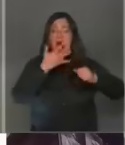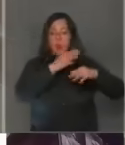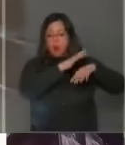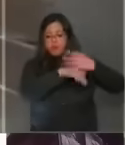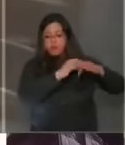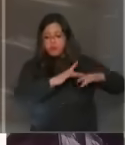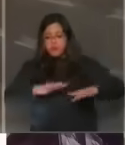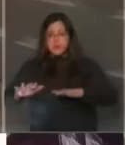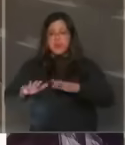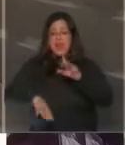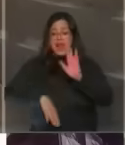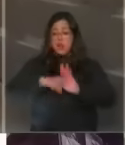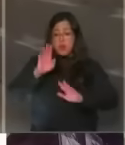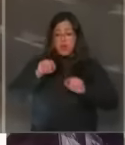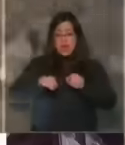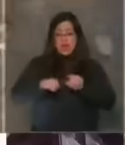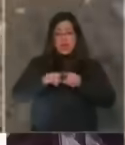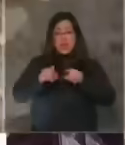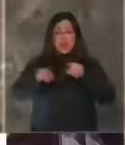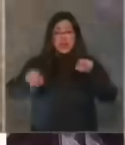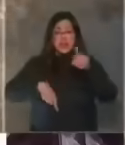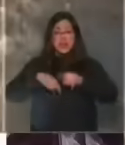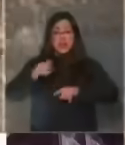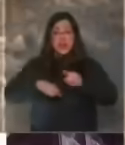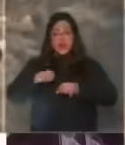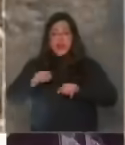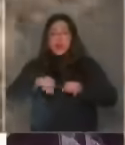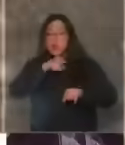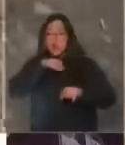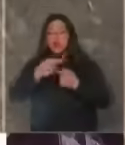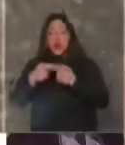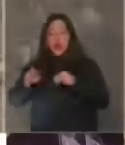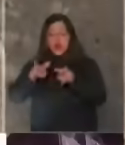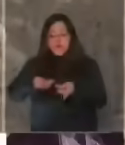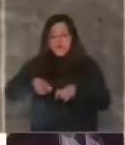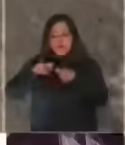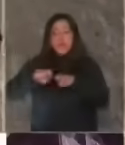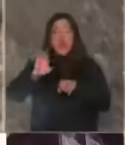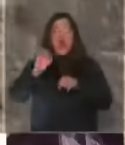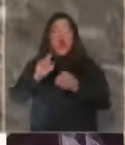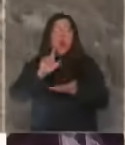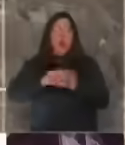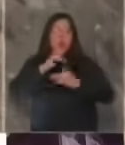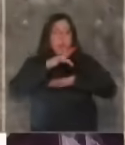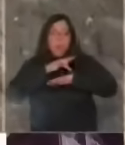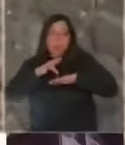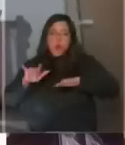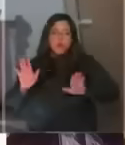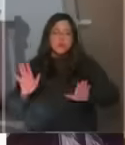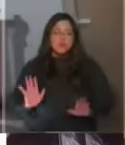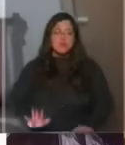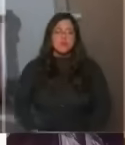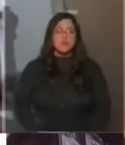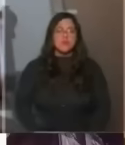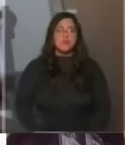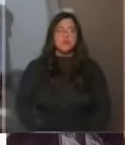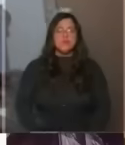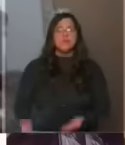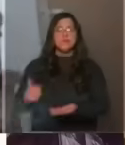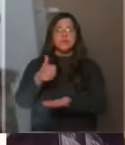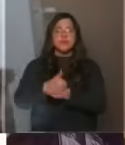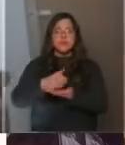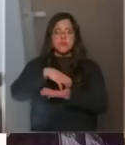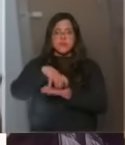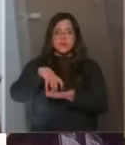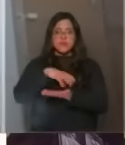suelos estaban destinados para otro uso el agrícola o sitio eriazo el alcalde de la